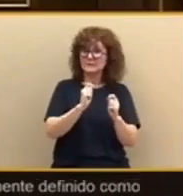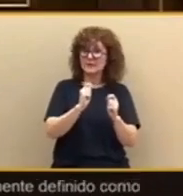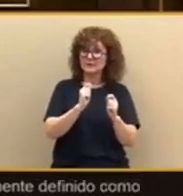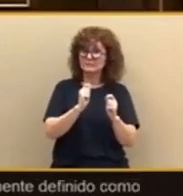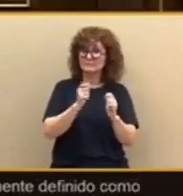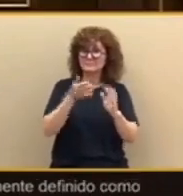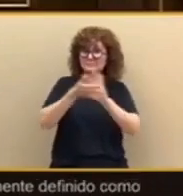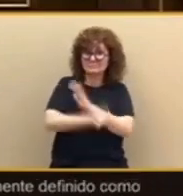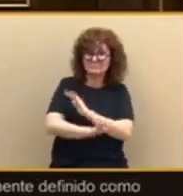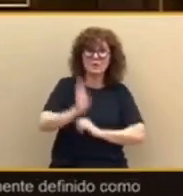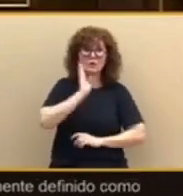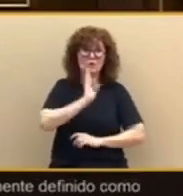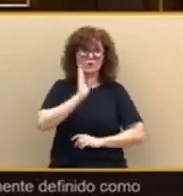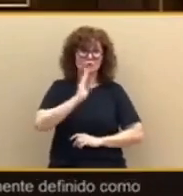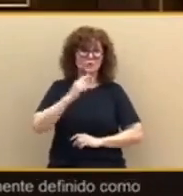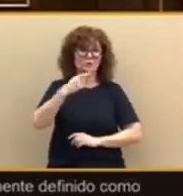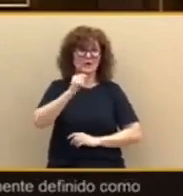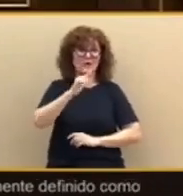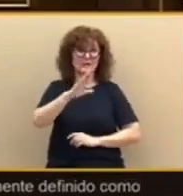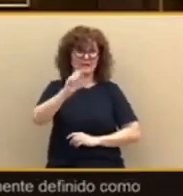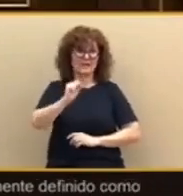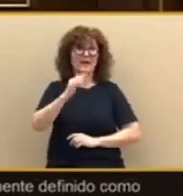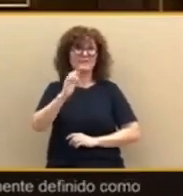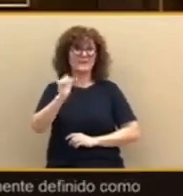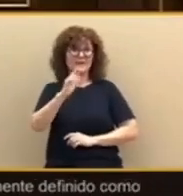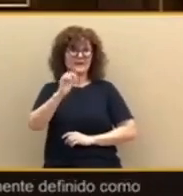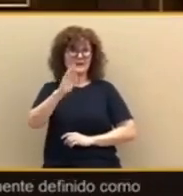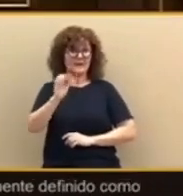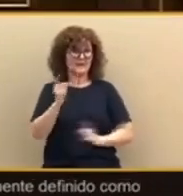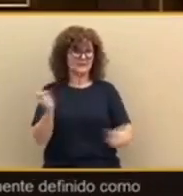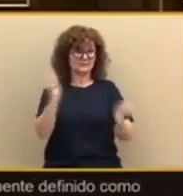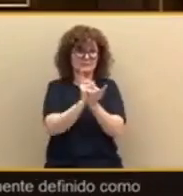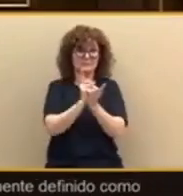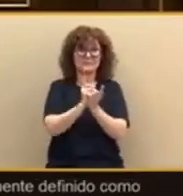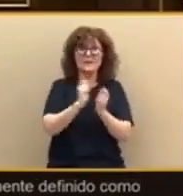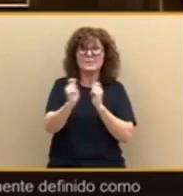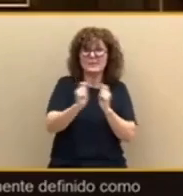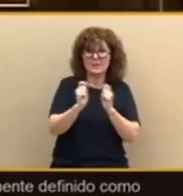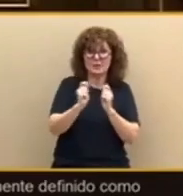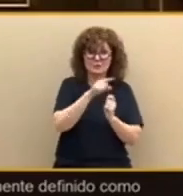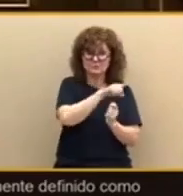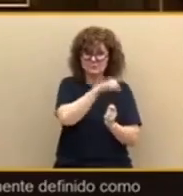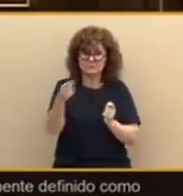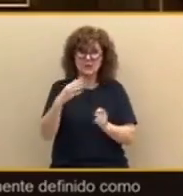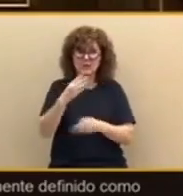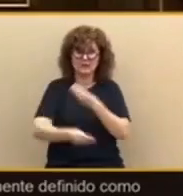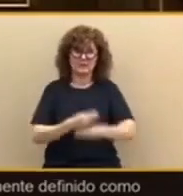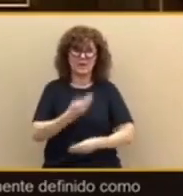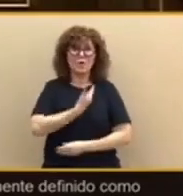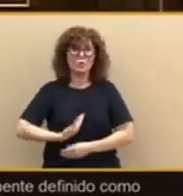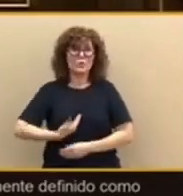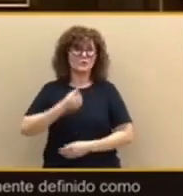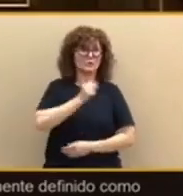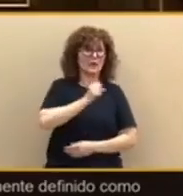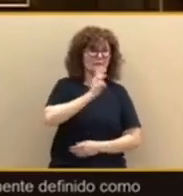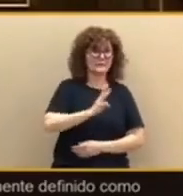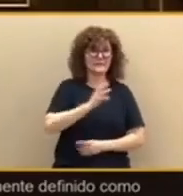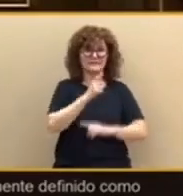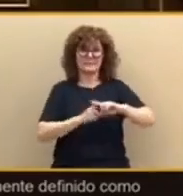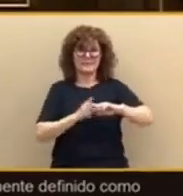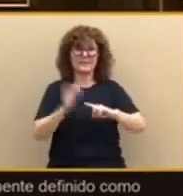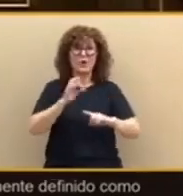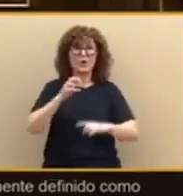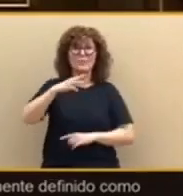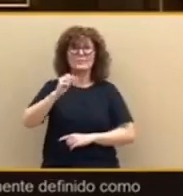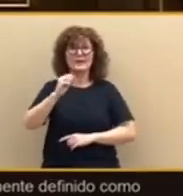cada momento. Eso lo representan en España perfectamente, por ejemplo, La Sexta y El Diario.es, que representan hasta dónde sí